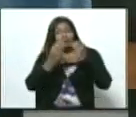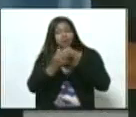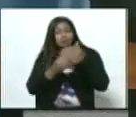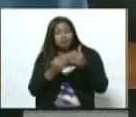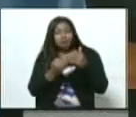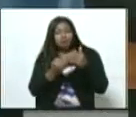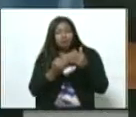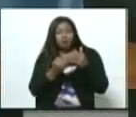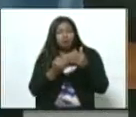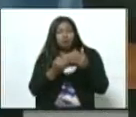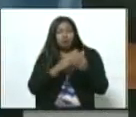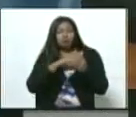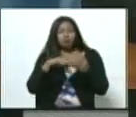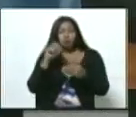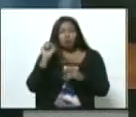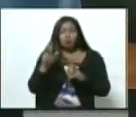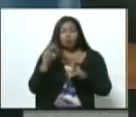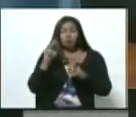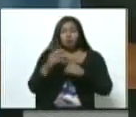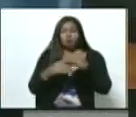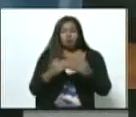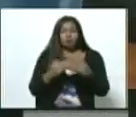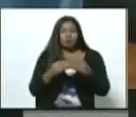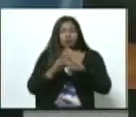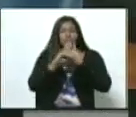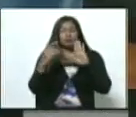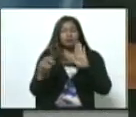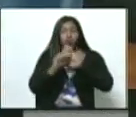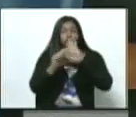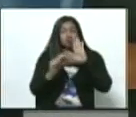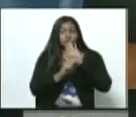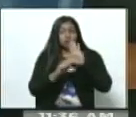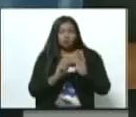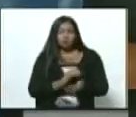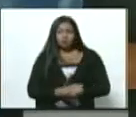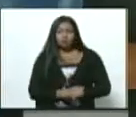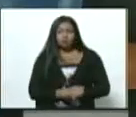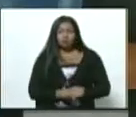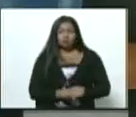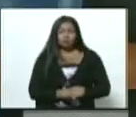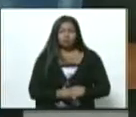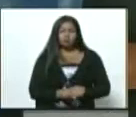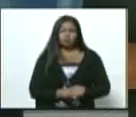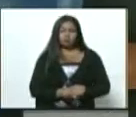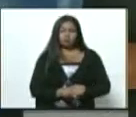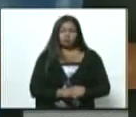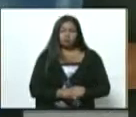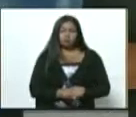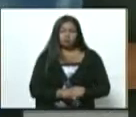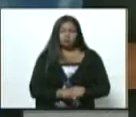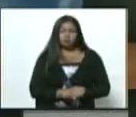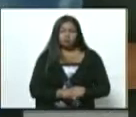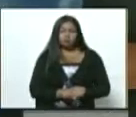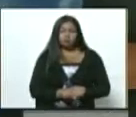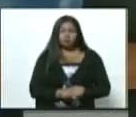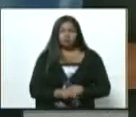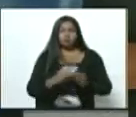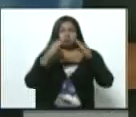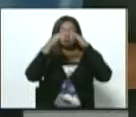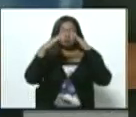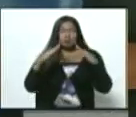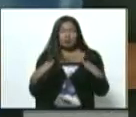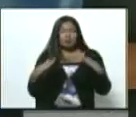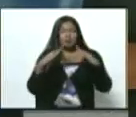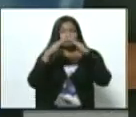he citado en otras oportunidades, de Derecho Constitucional, la famosa pirámide de Kelsen,